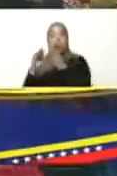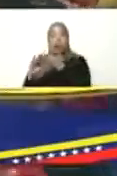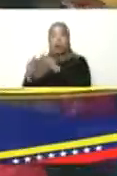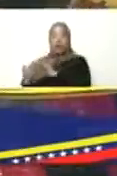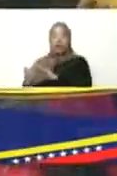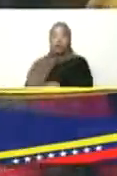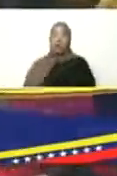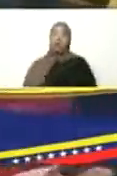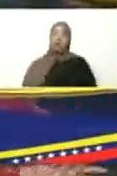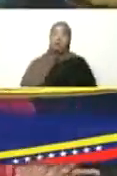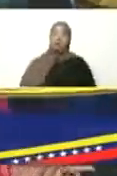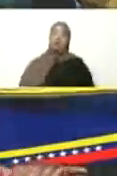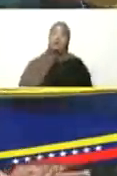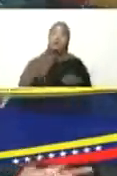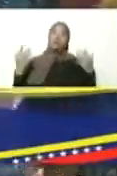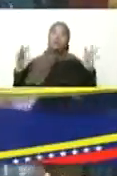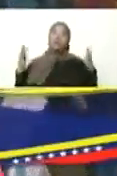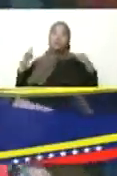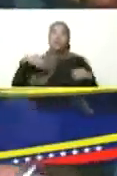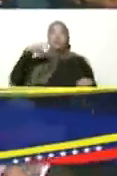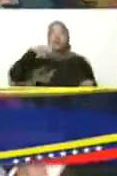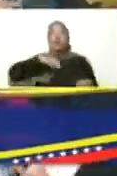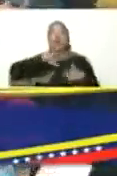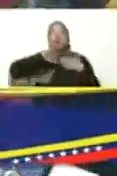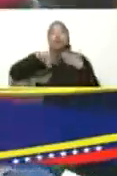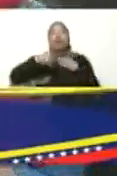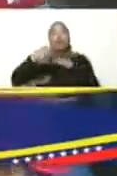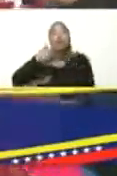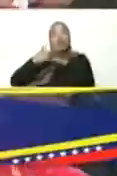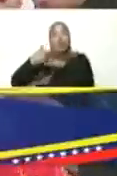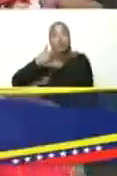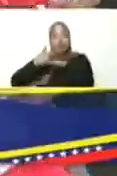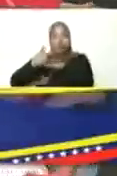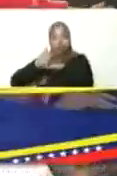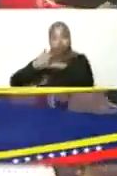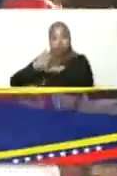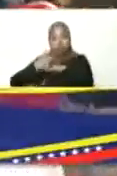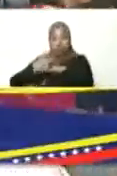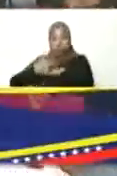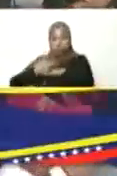comunas. Todo el Estado, todo el gobierno.